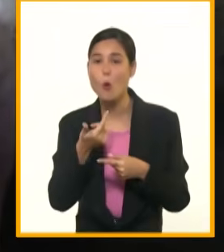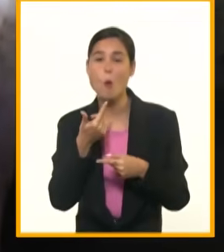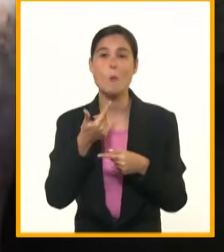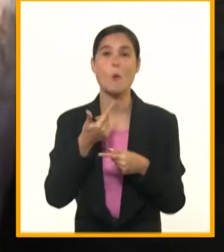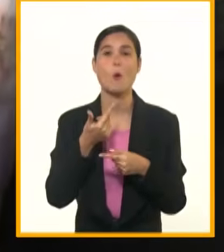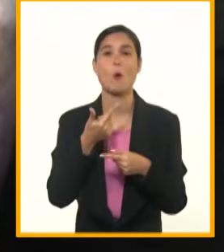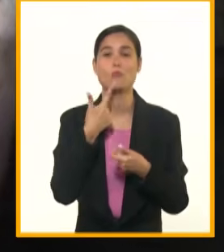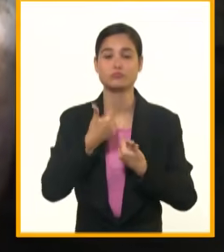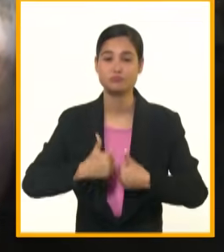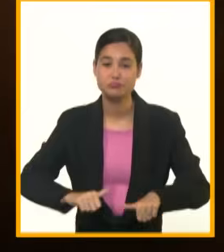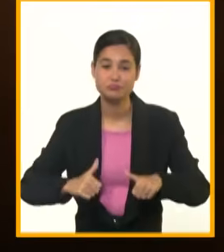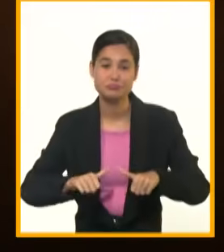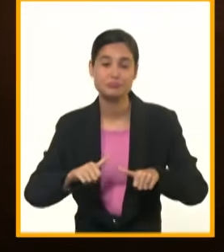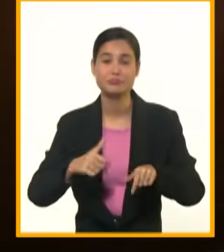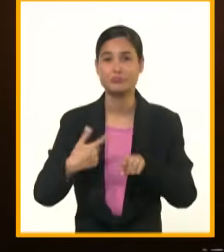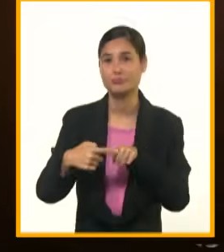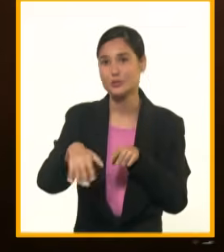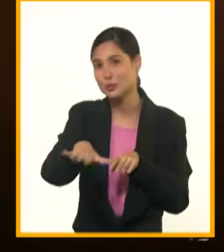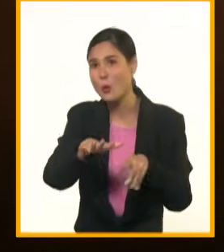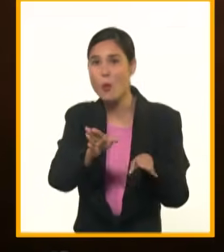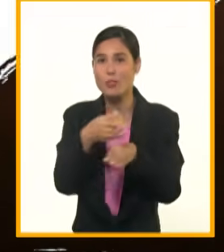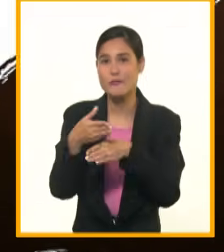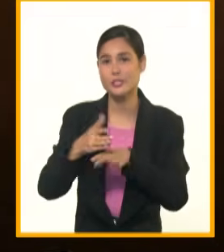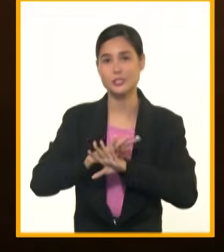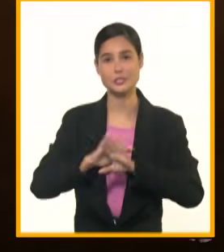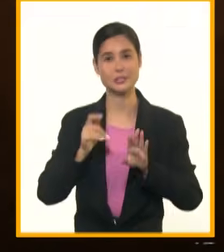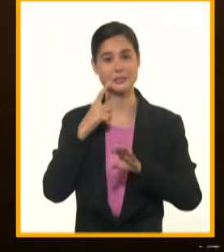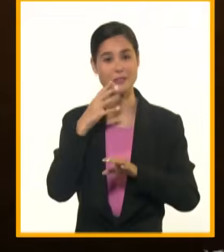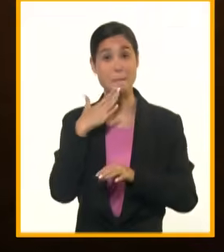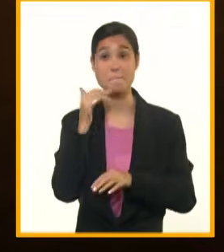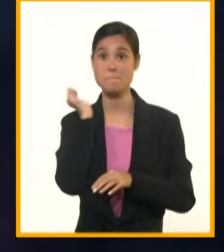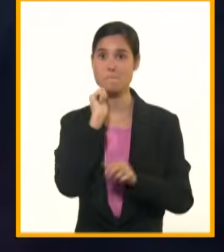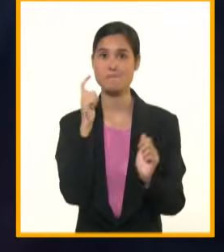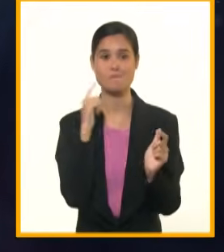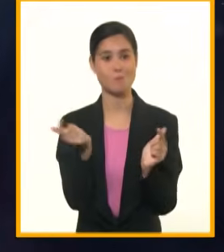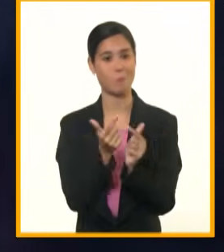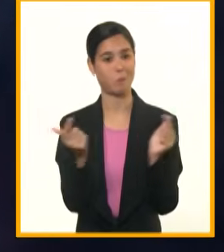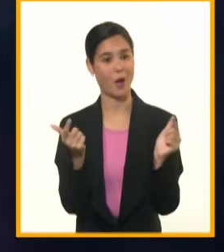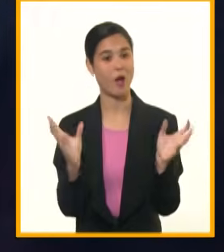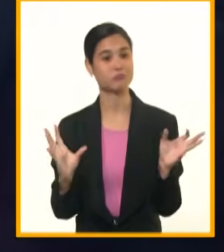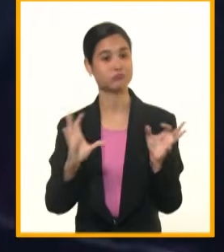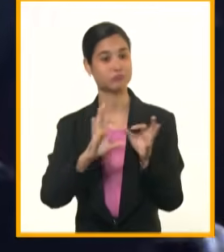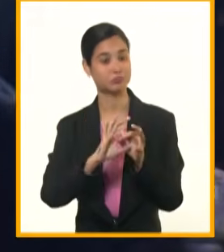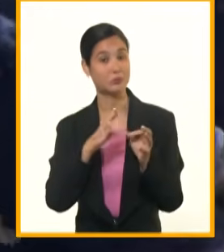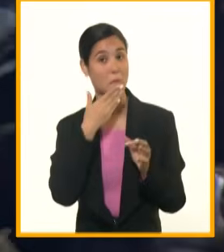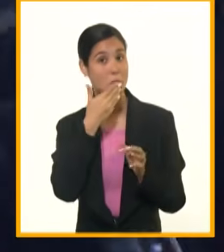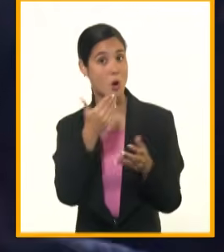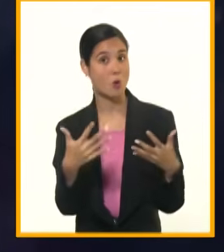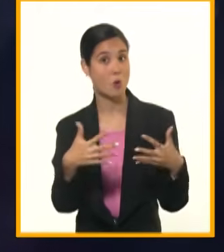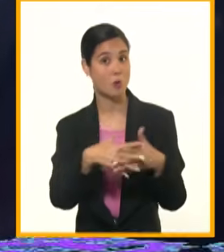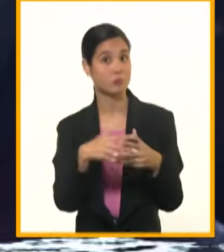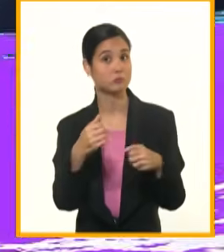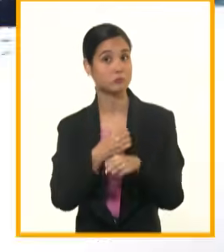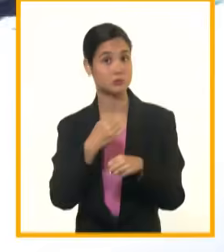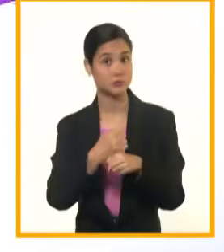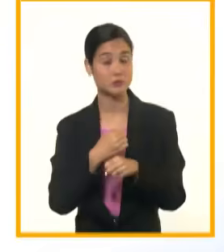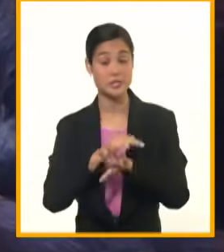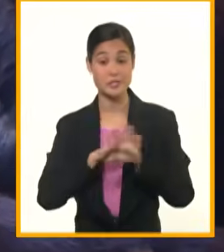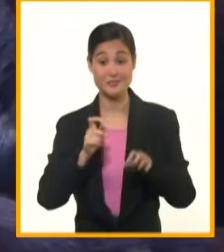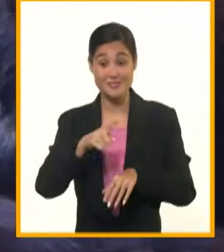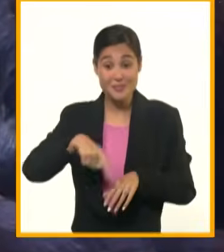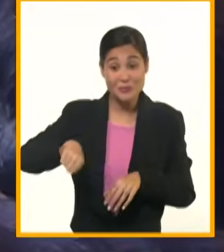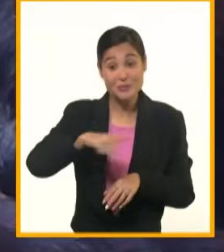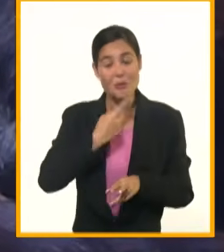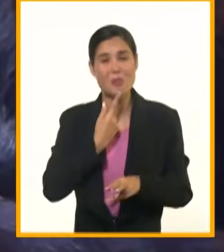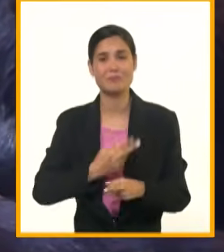en aras de lograr lo que hoy tenemos desde el punto de vista de la producción agrícola de la provincia, que como bien usted decía, tenemos una alta responsabilidad con la